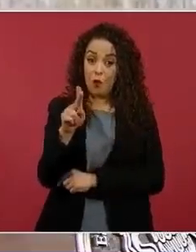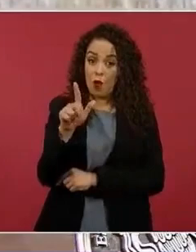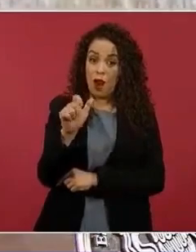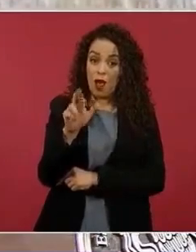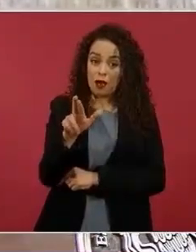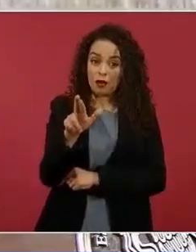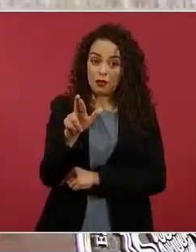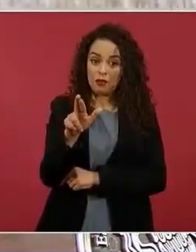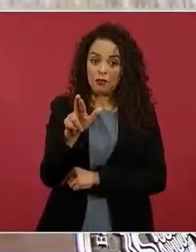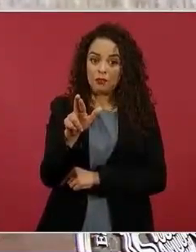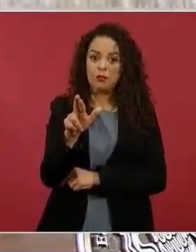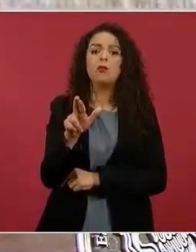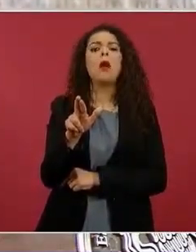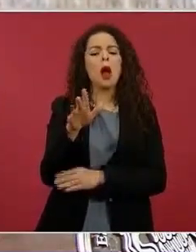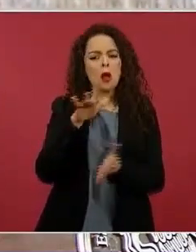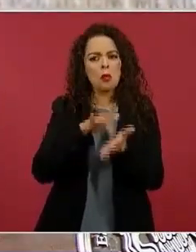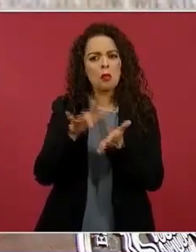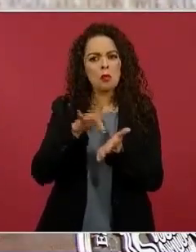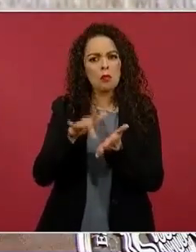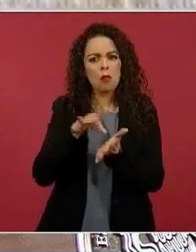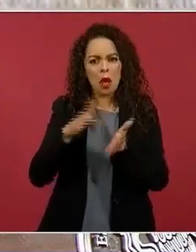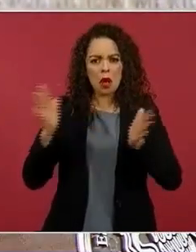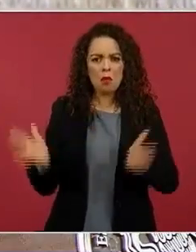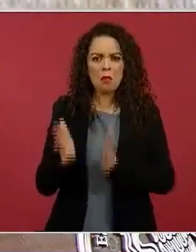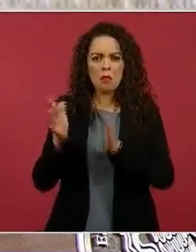y lo vuelven diputado